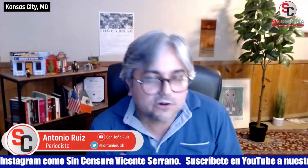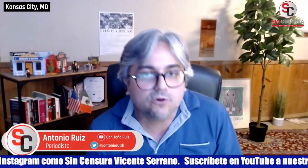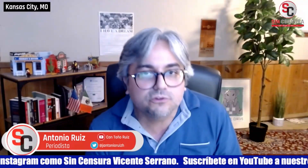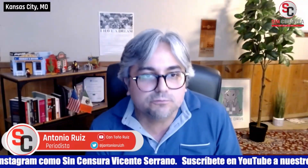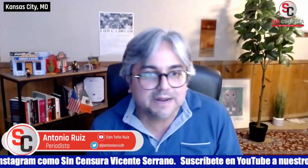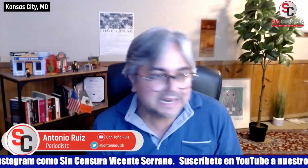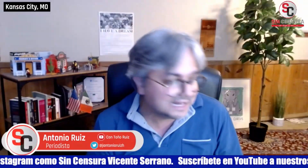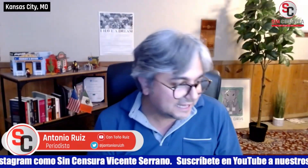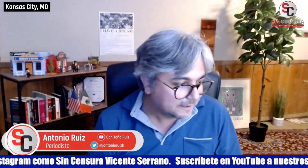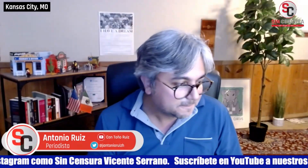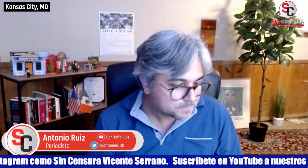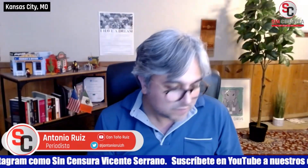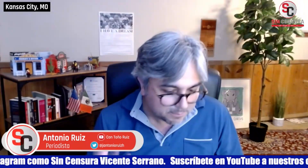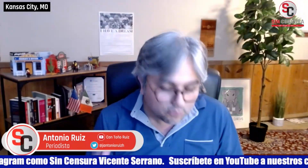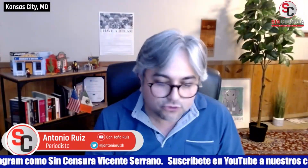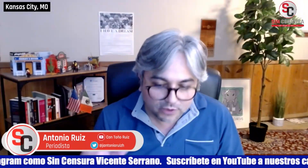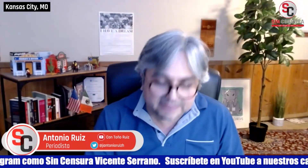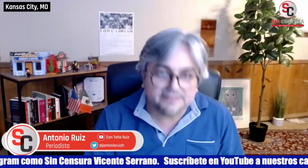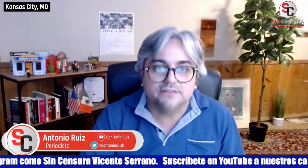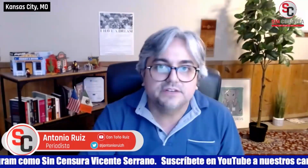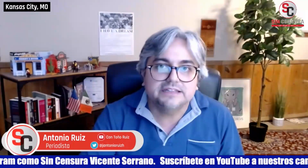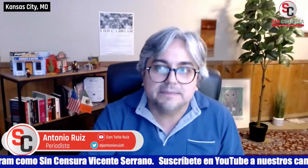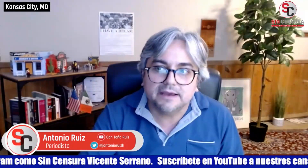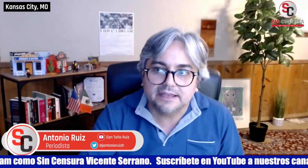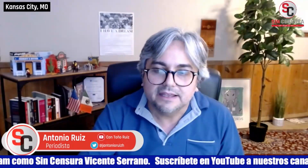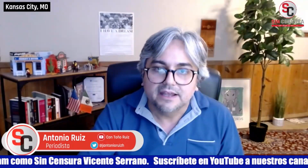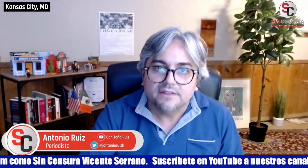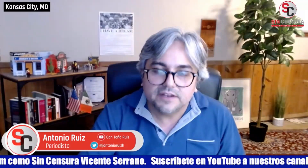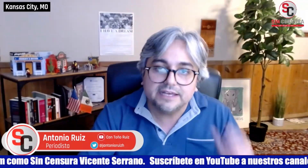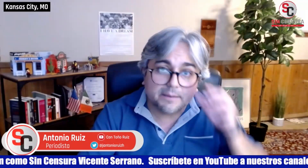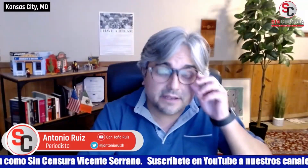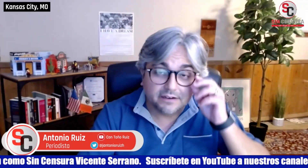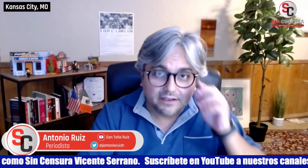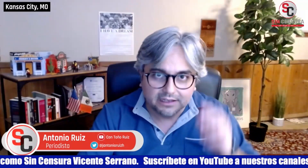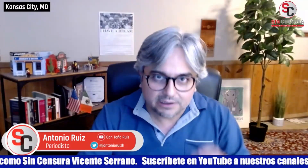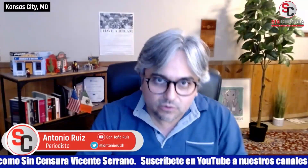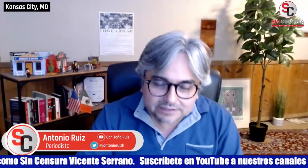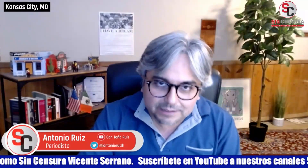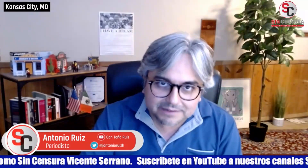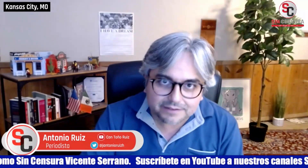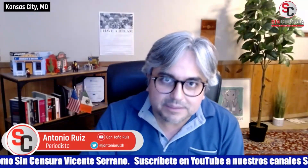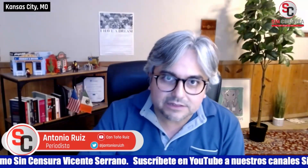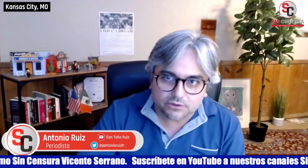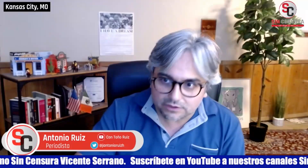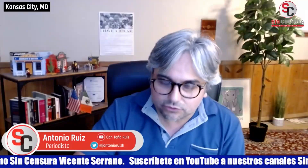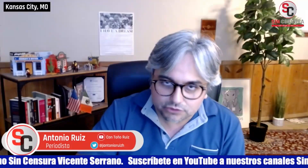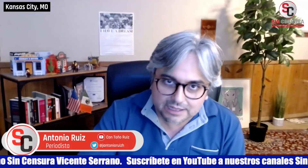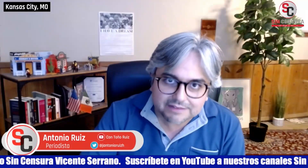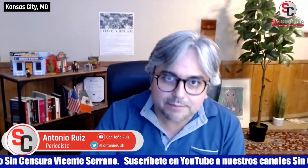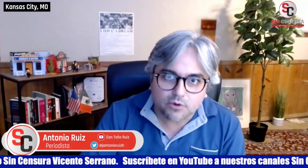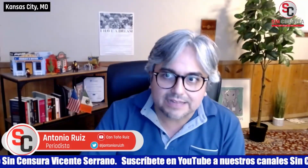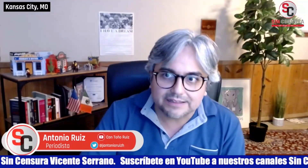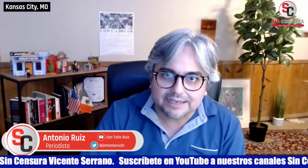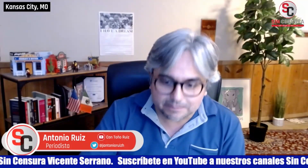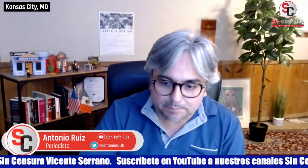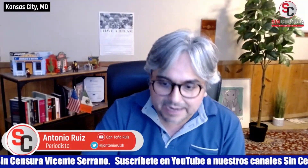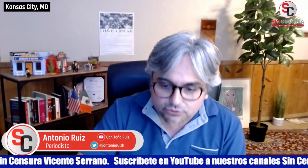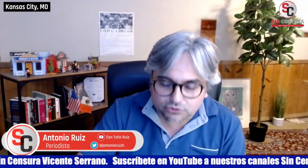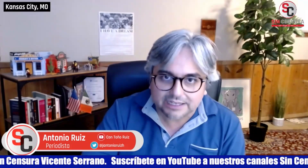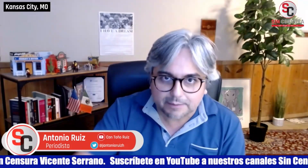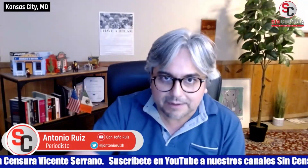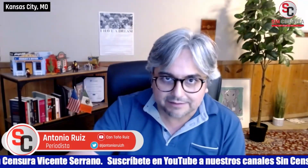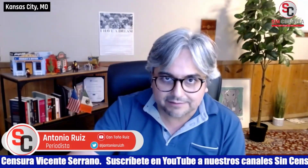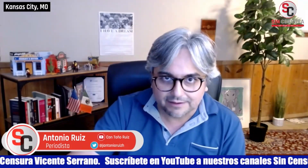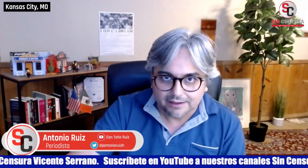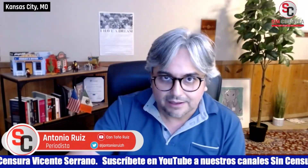tenemos que ser conocidos para nada. El punto es, en definitiva, que tiene que haber un establecimiento de sociedades democráticas y para